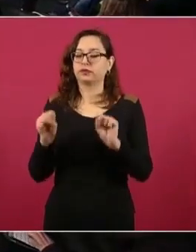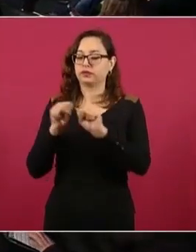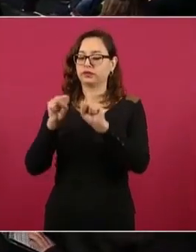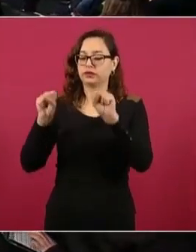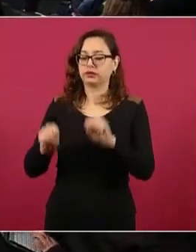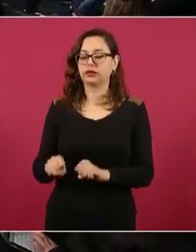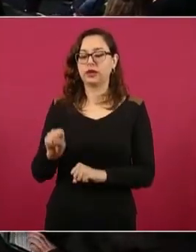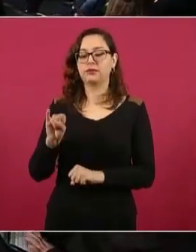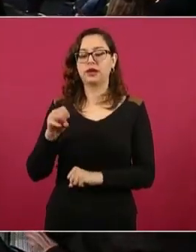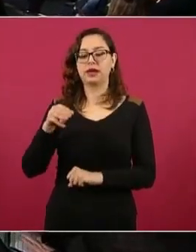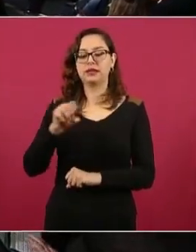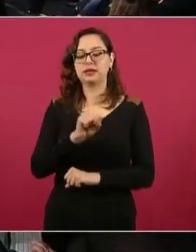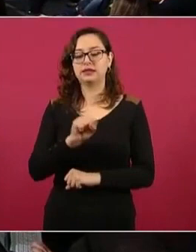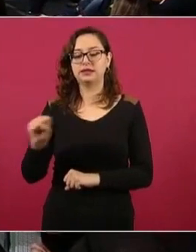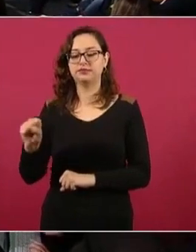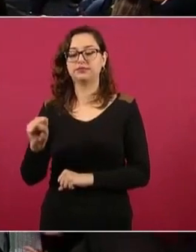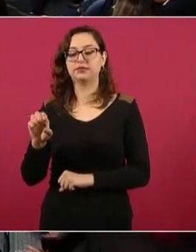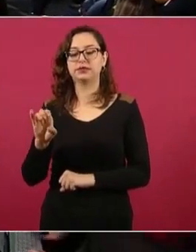Bienestar